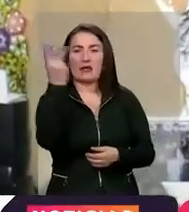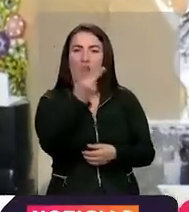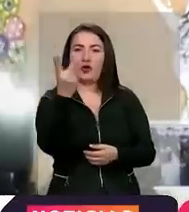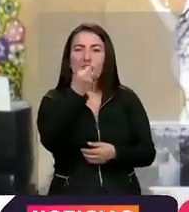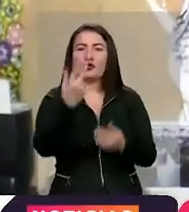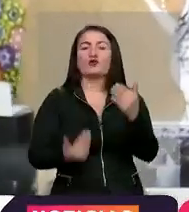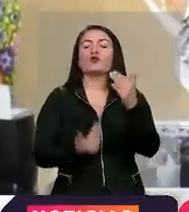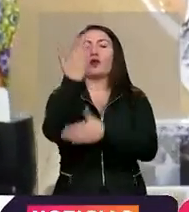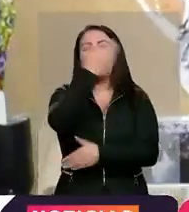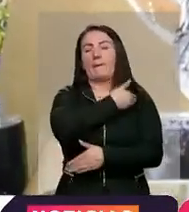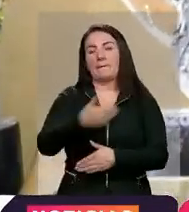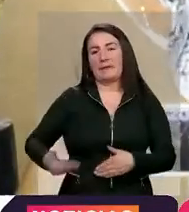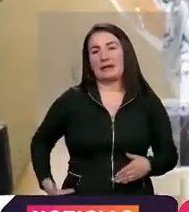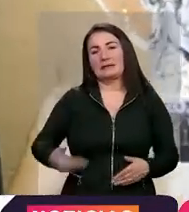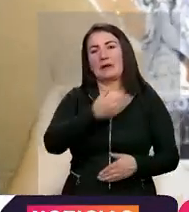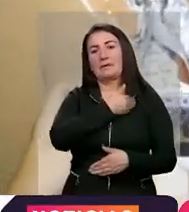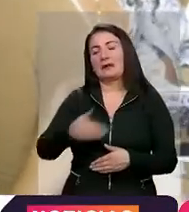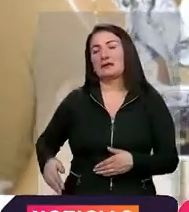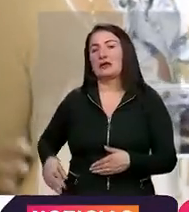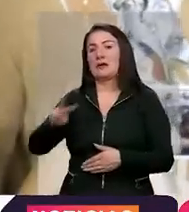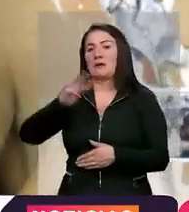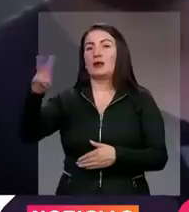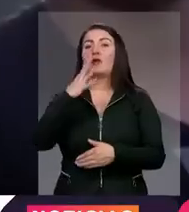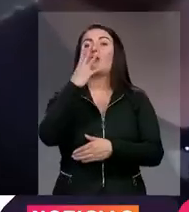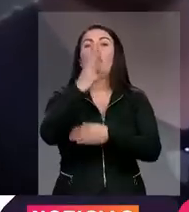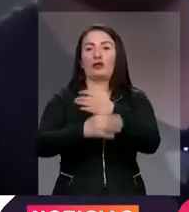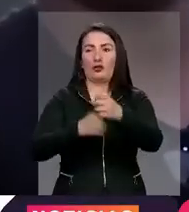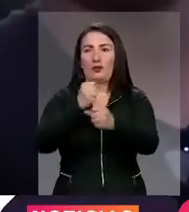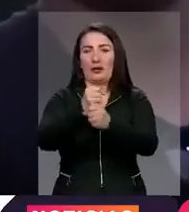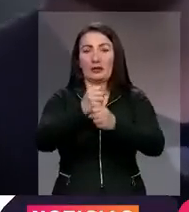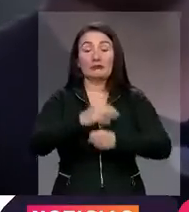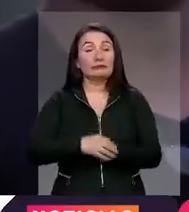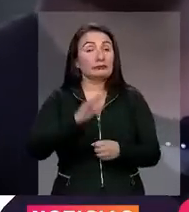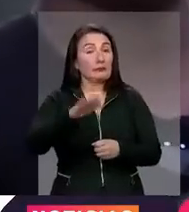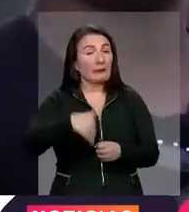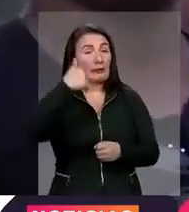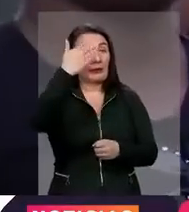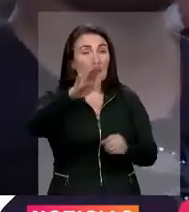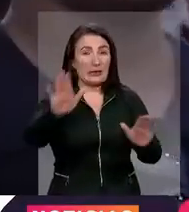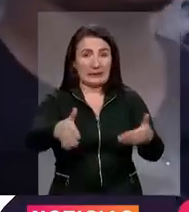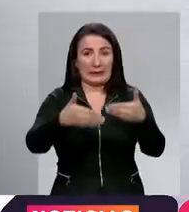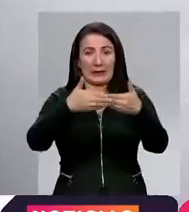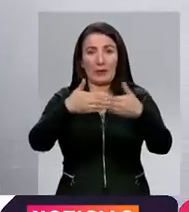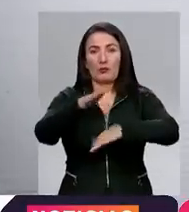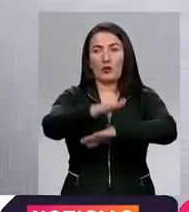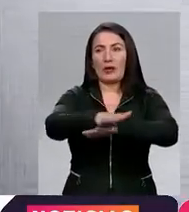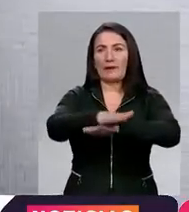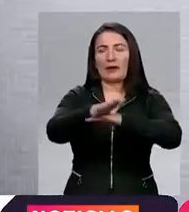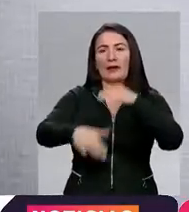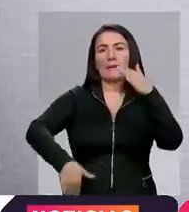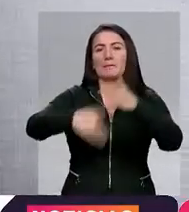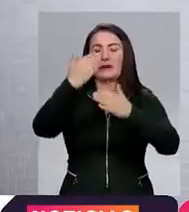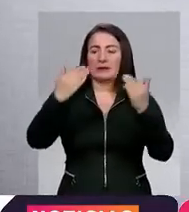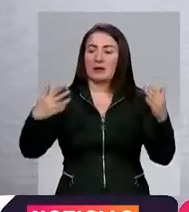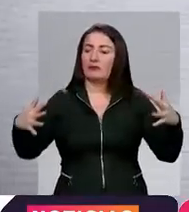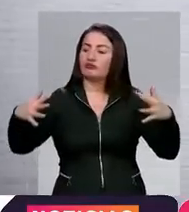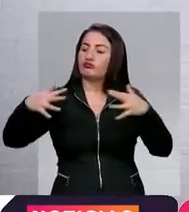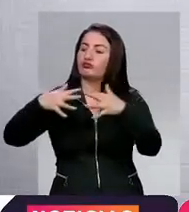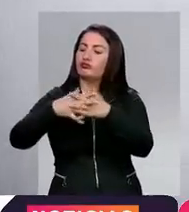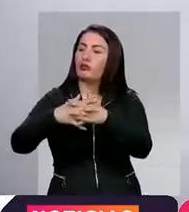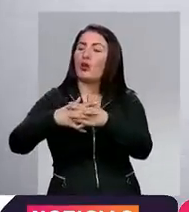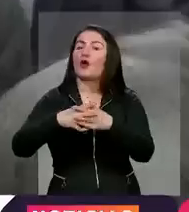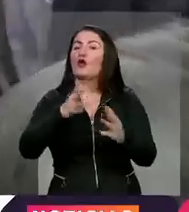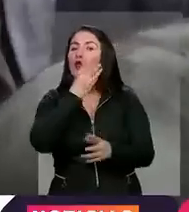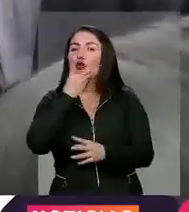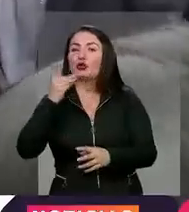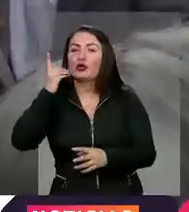sus cargos en los próximos 4 años. Después y antes de cerrar la tarde, iniciará el empalme del gobierno entrante de